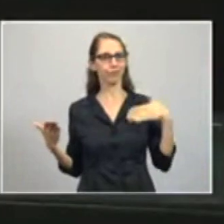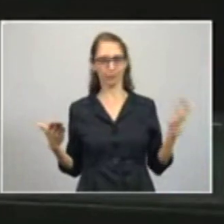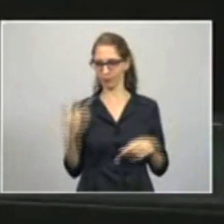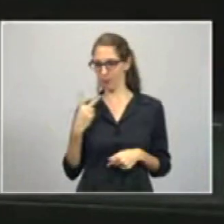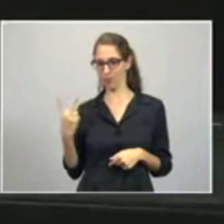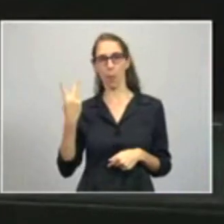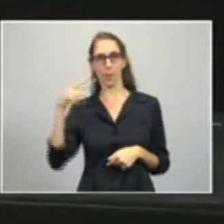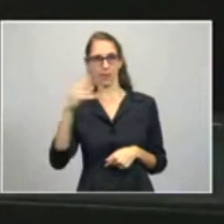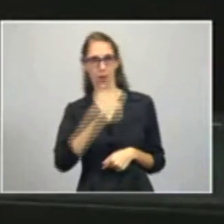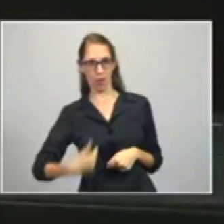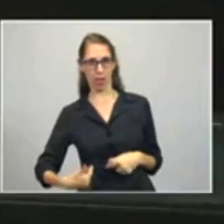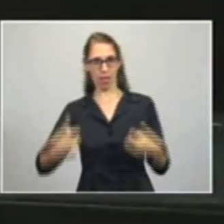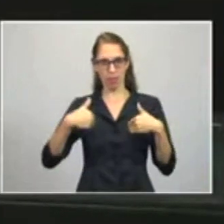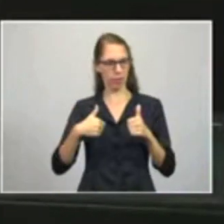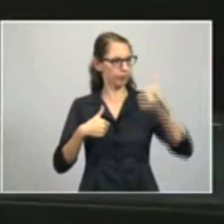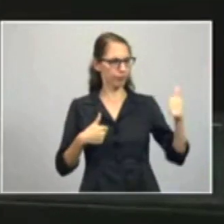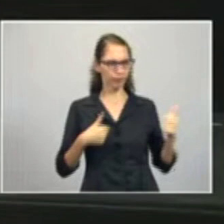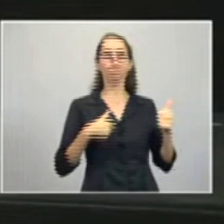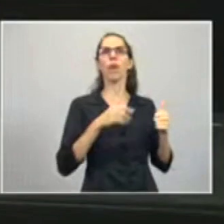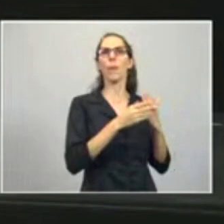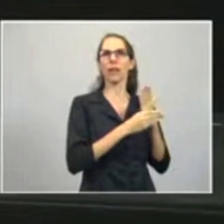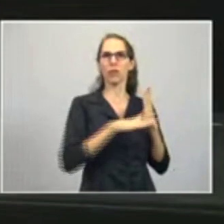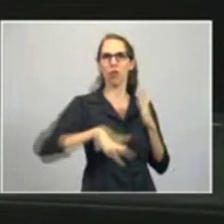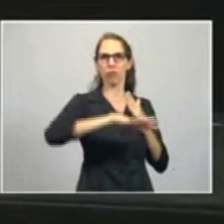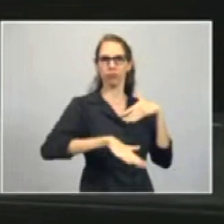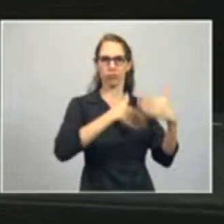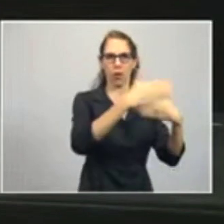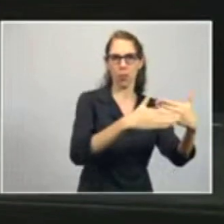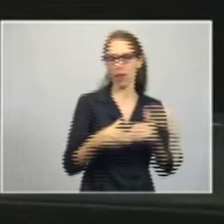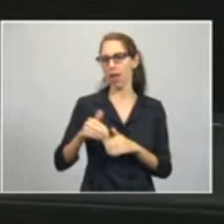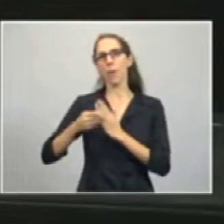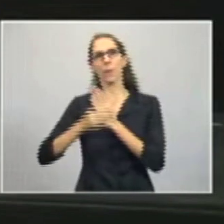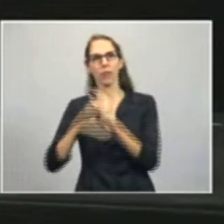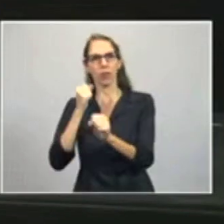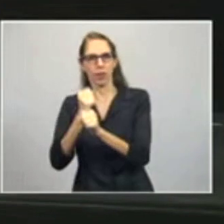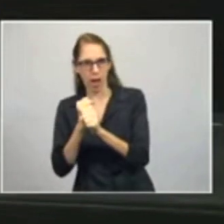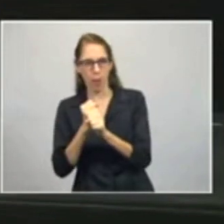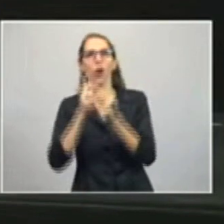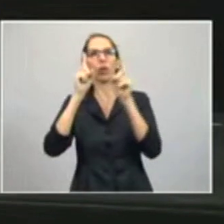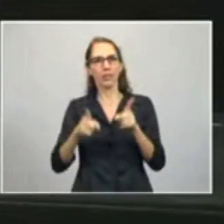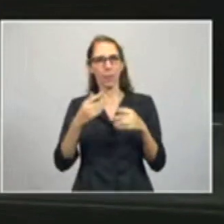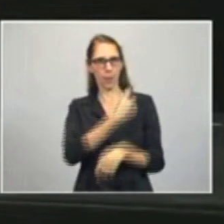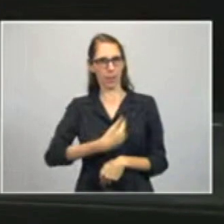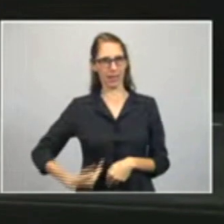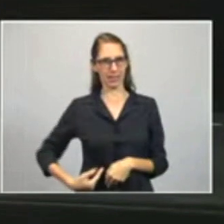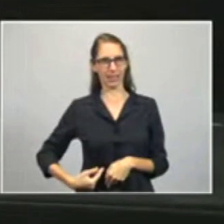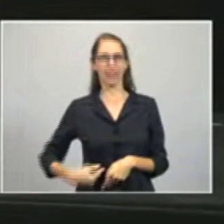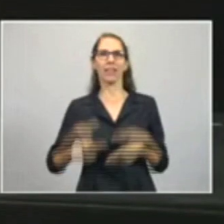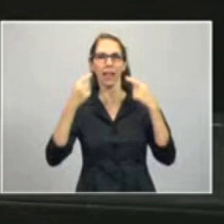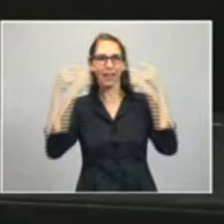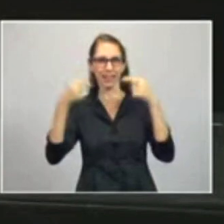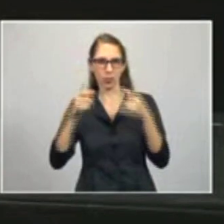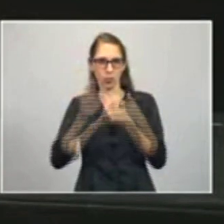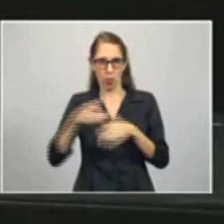el ministro de Desarrollo de la Comunidad, el ministro de Economía, el ministro de Trabajo y la presidenta de nuestro Instituto de Previsión